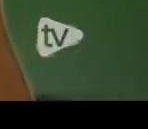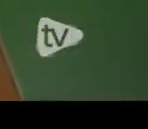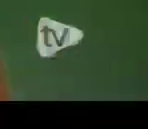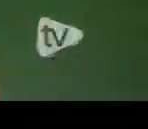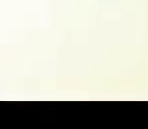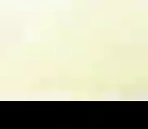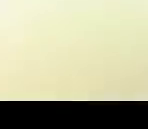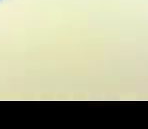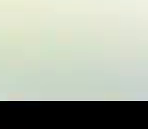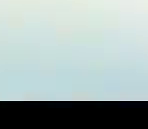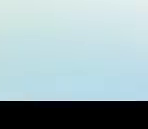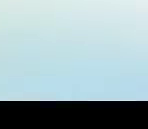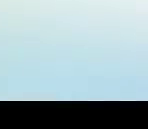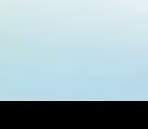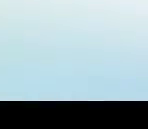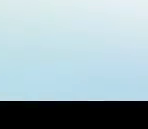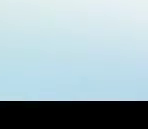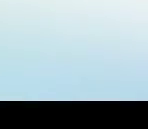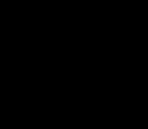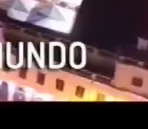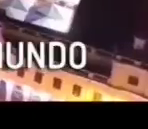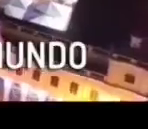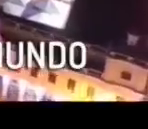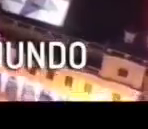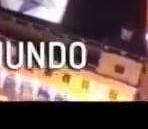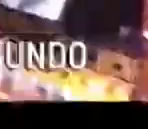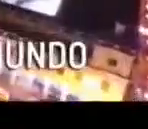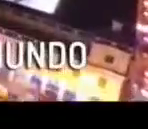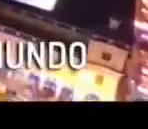noche por Ecuador TV.